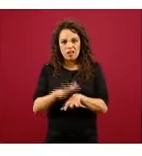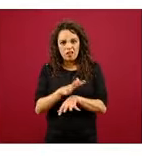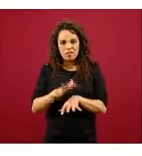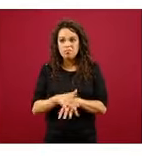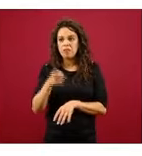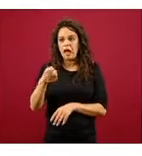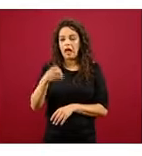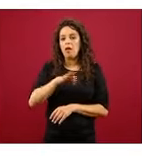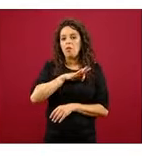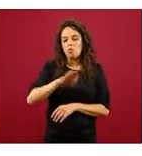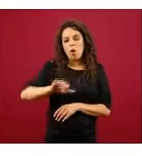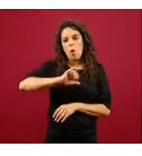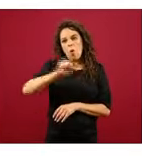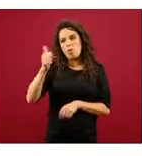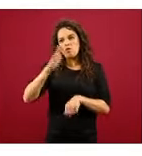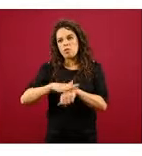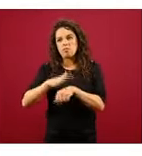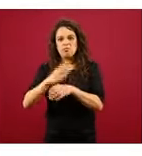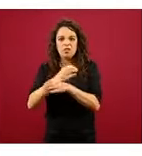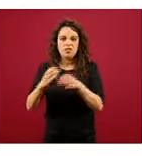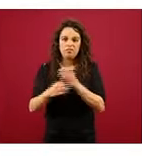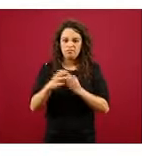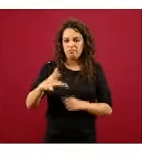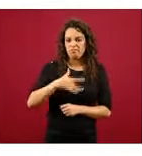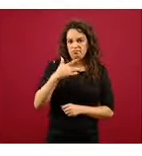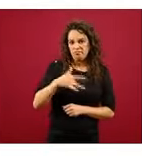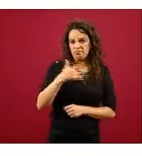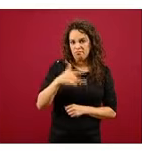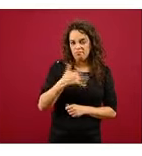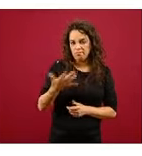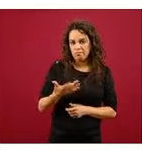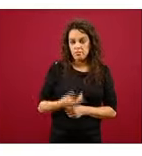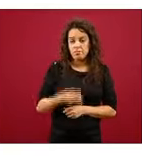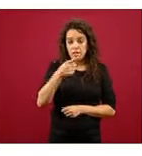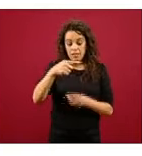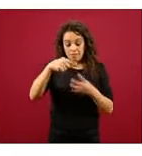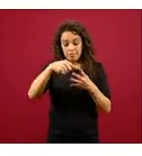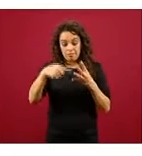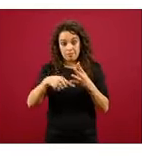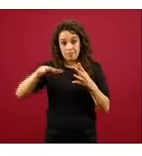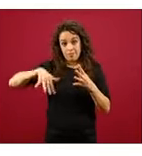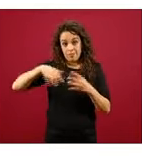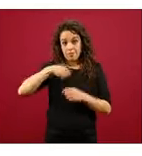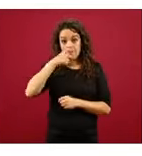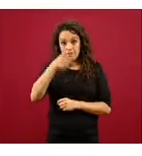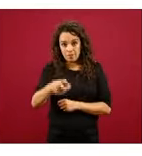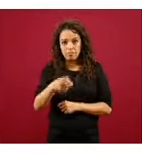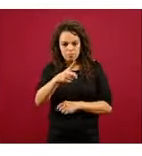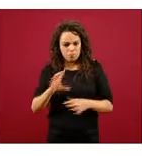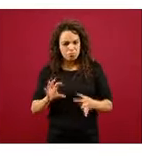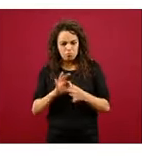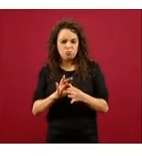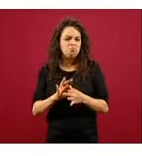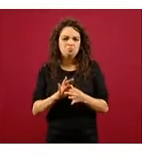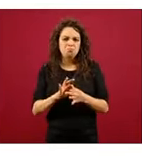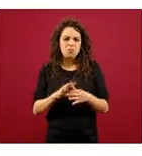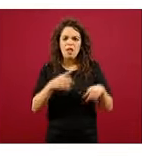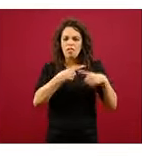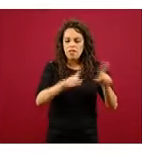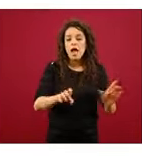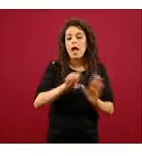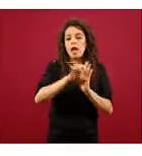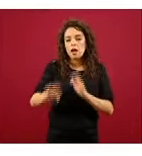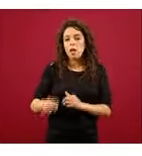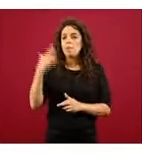sintomatología que no es común con las 3 primeras, sino que puede haber inclusive algún escurrimiento nasal, que tenga yo los